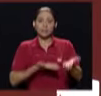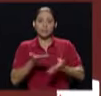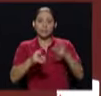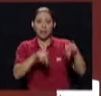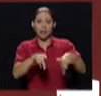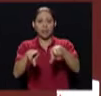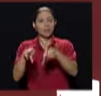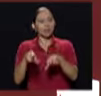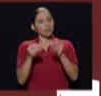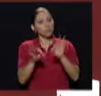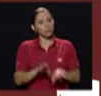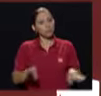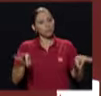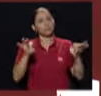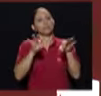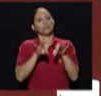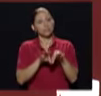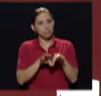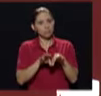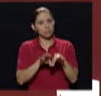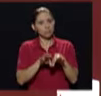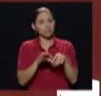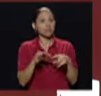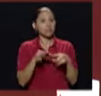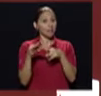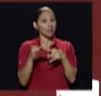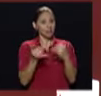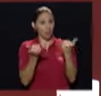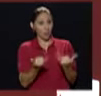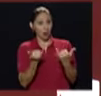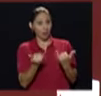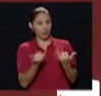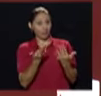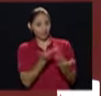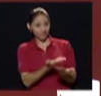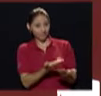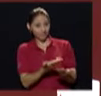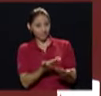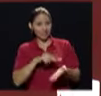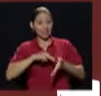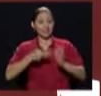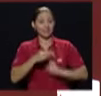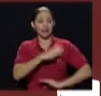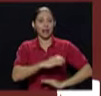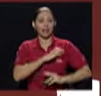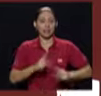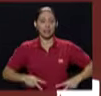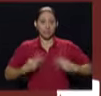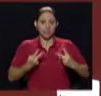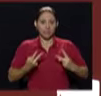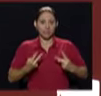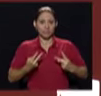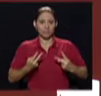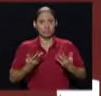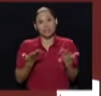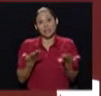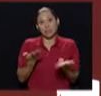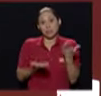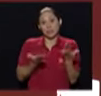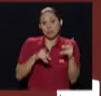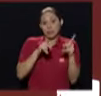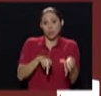gente. Eso es muy importante, sobre todo cuando se traduce en este caso particular en calidad de vida y entre la diferencia en que